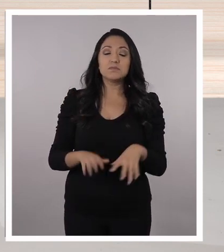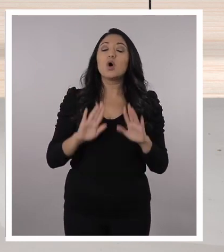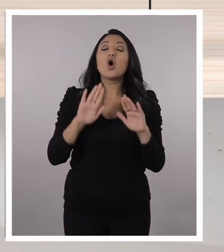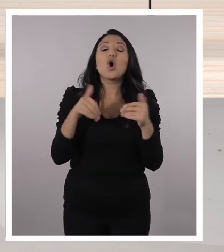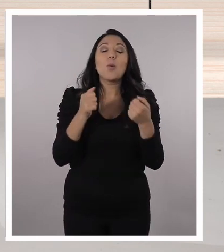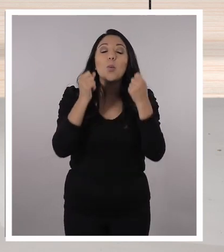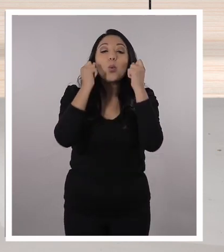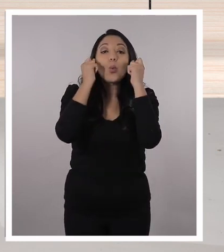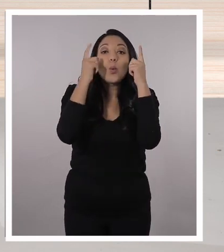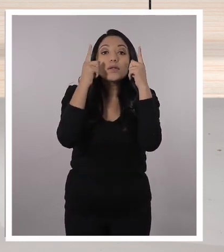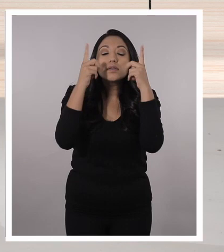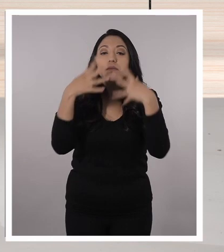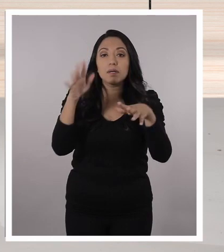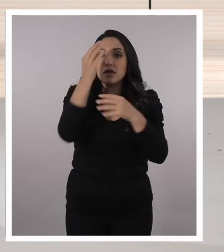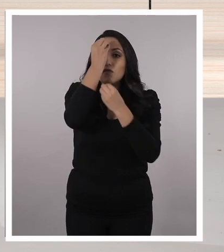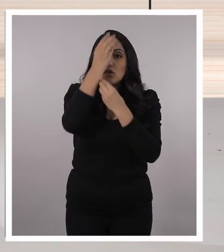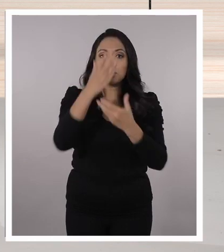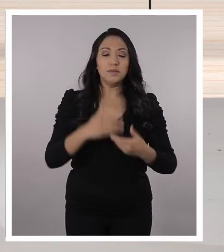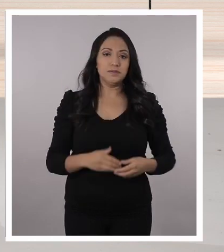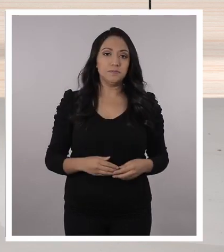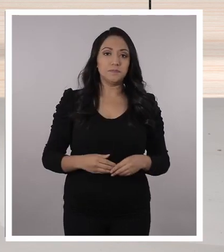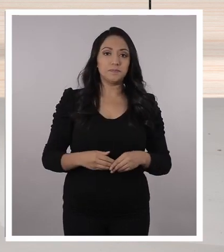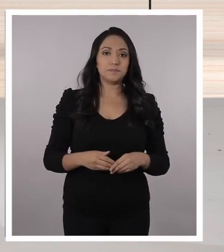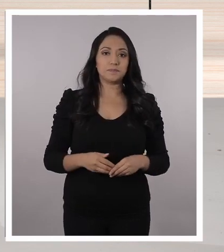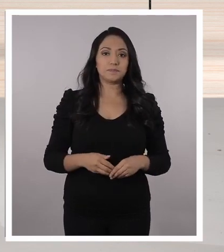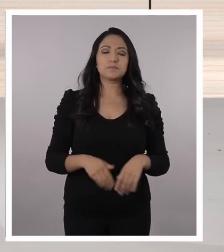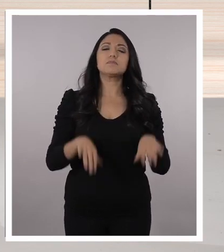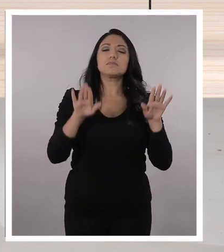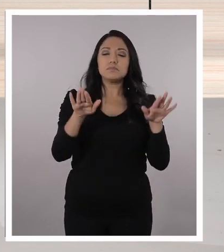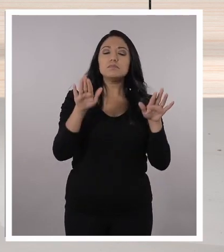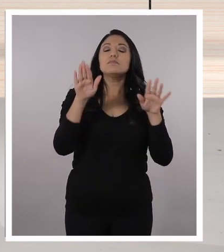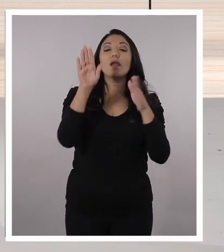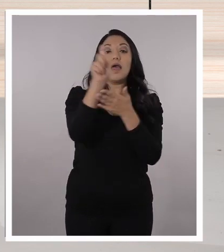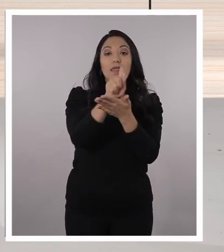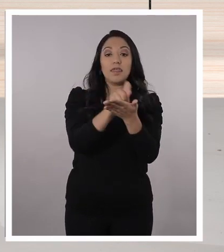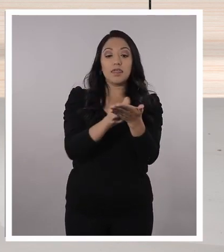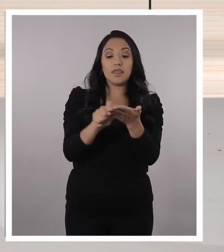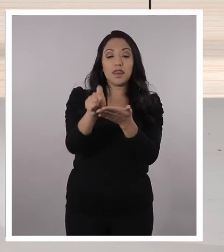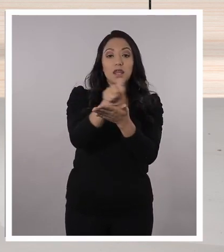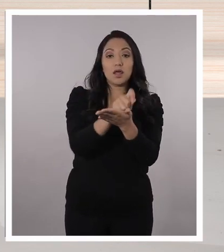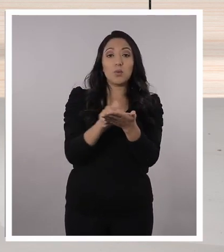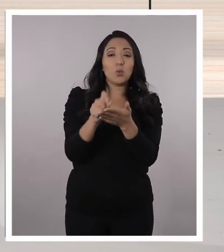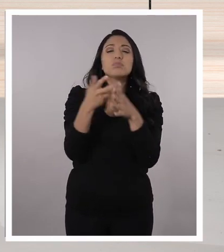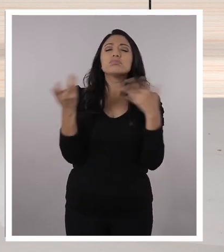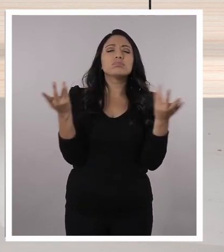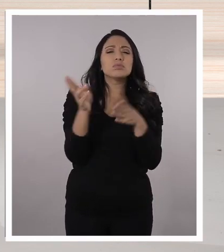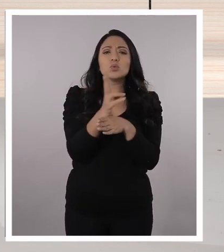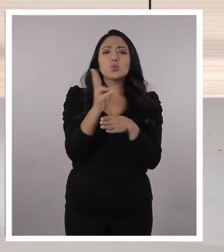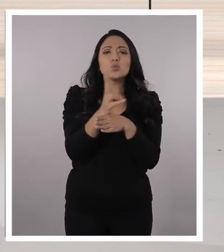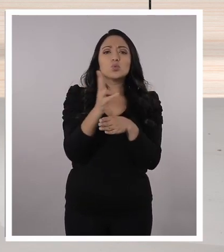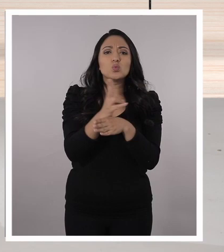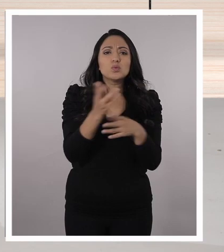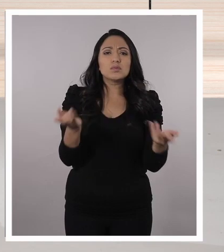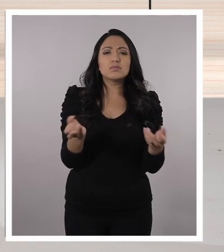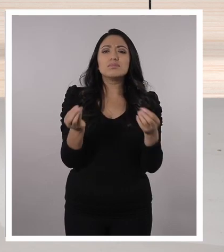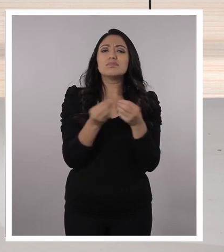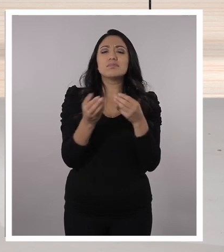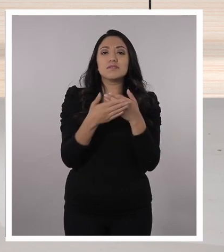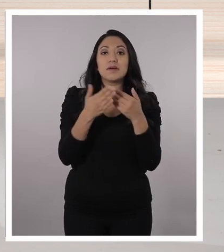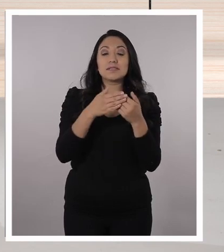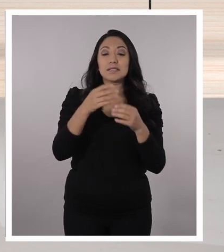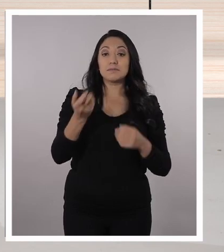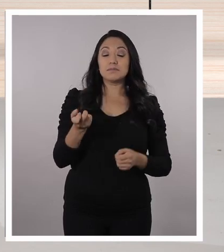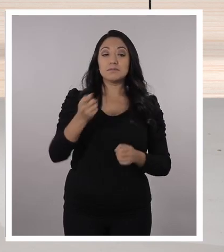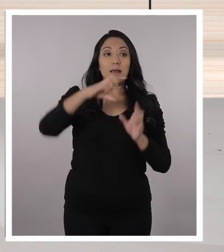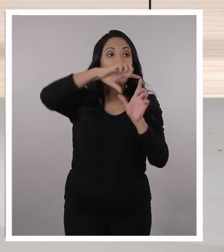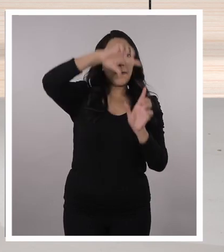el entendimiento de la información. Los gráficos que vamos a utilizar el día de hoy serán los gráficos